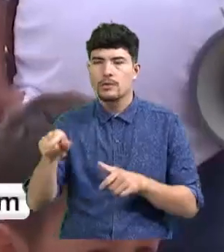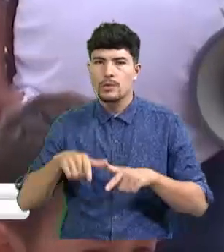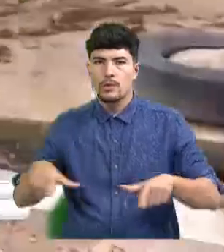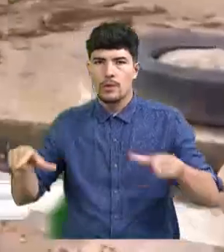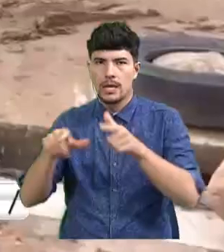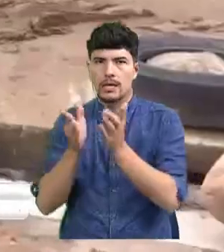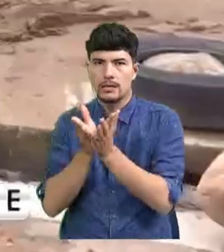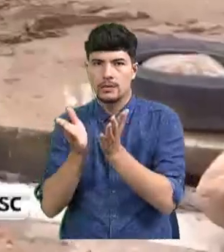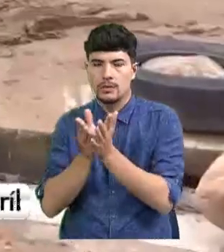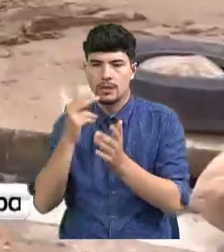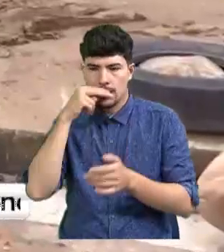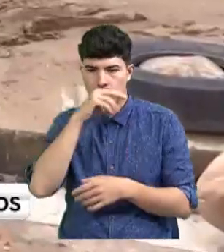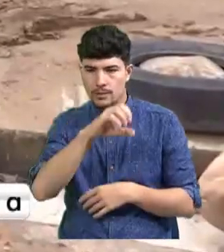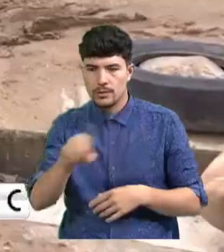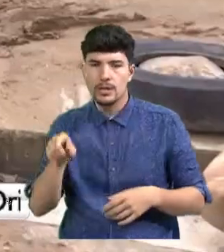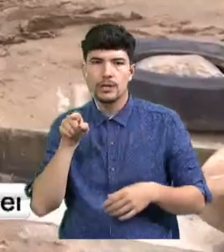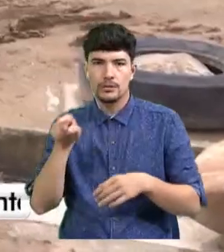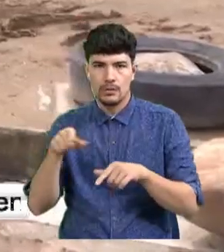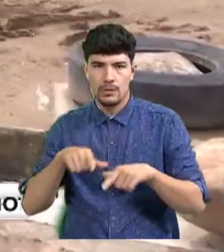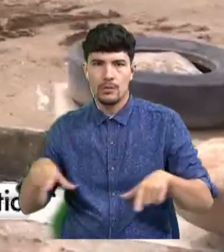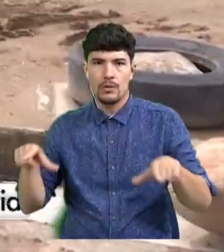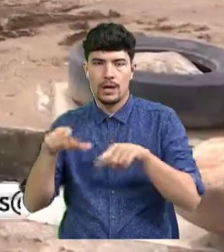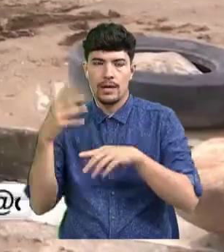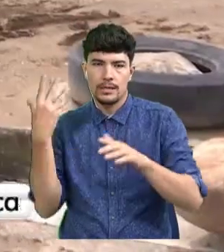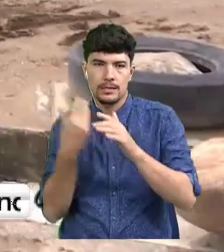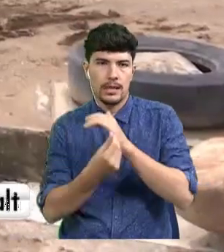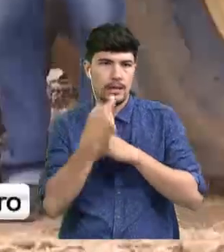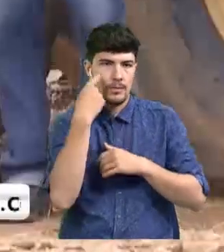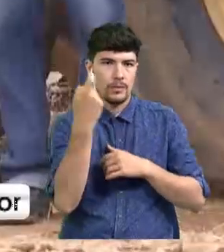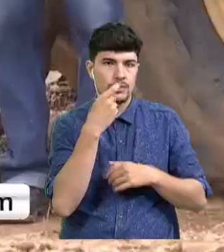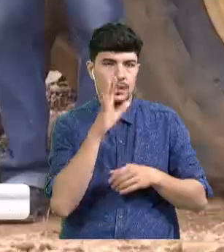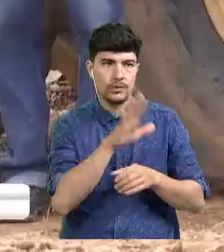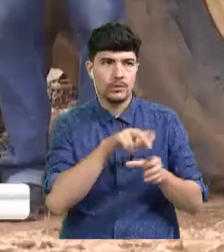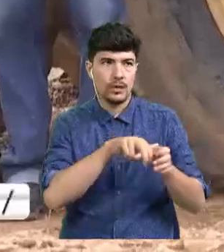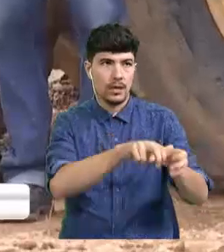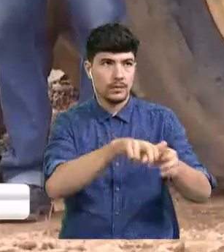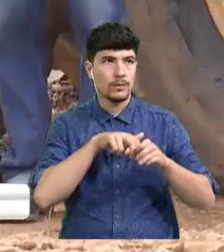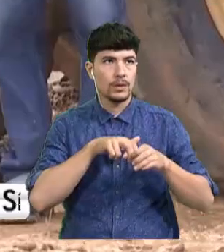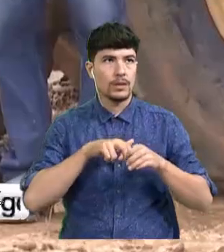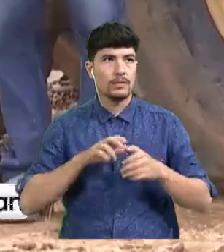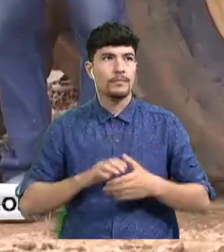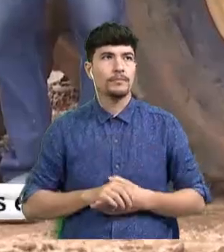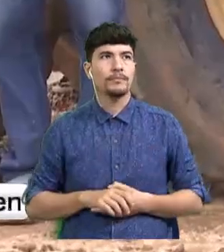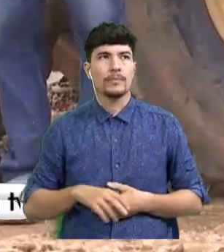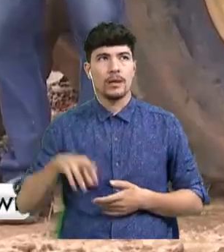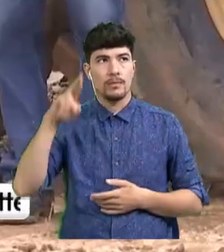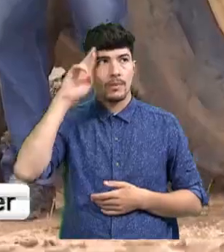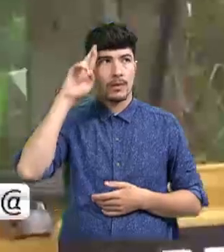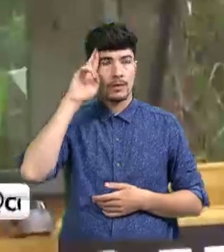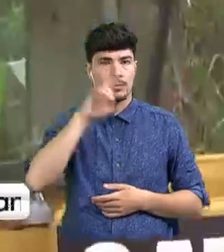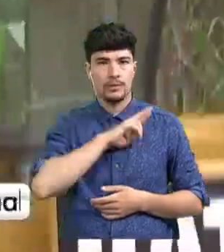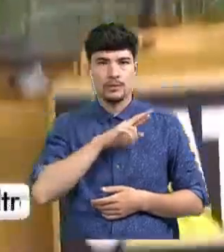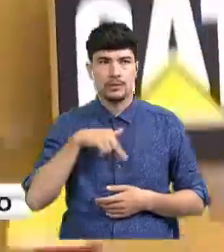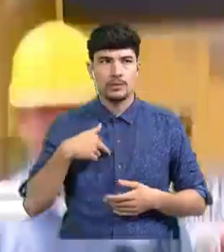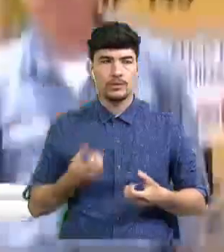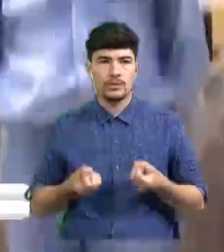y que es el sitio de donde ellos salen a buscar el transporte. Con eso estamos